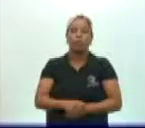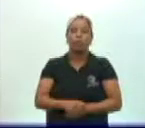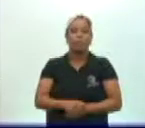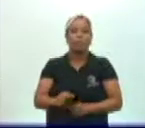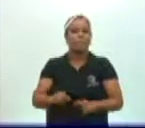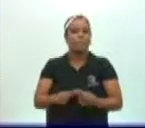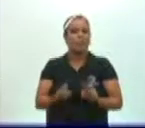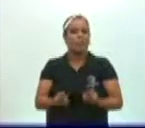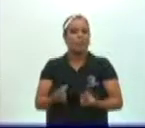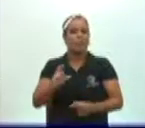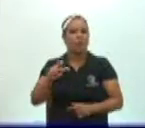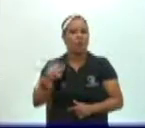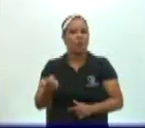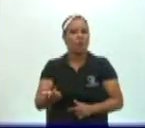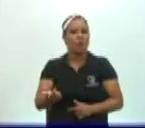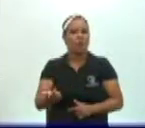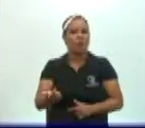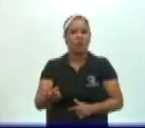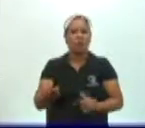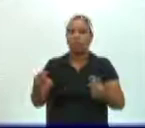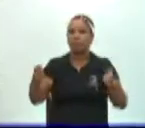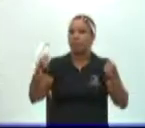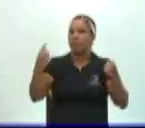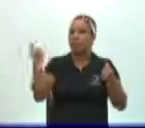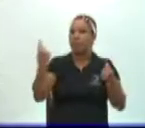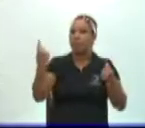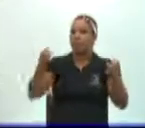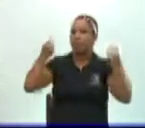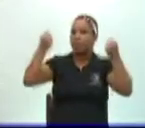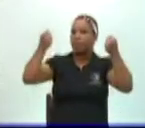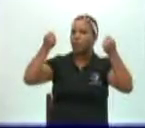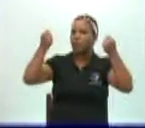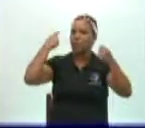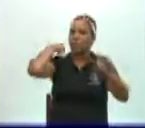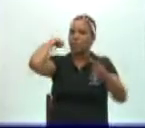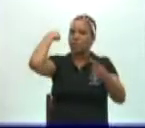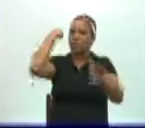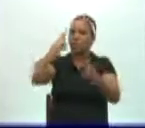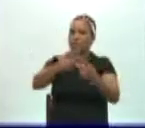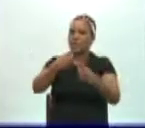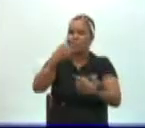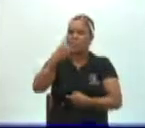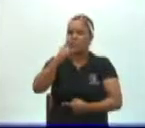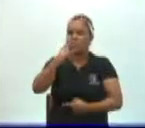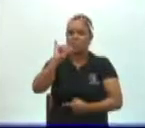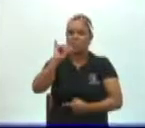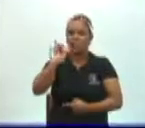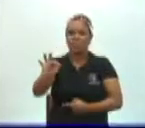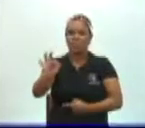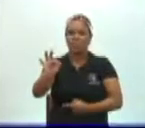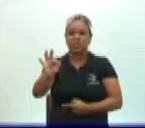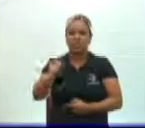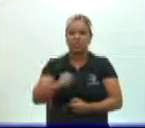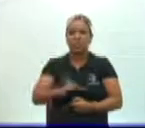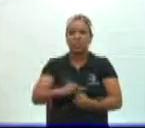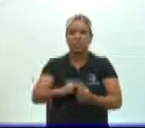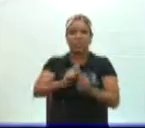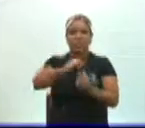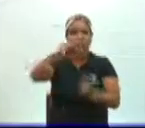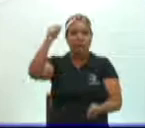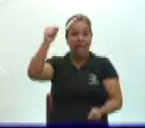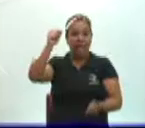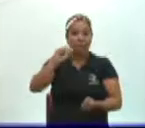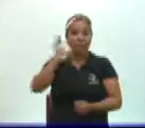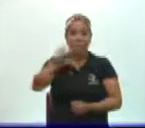¿cuáles fueron las manifestaciones de rebeldía del siglo XVIII en Latinoamérica? En el mapa están observando. Temprano